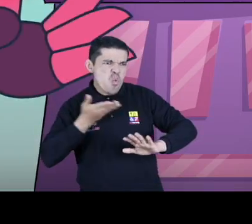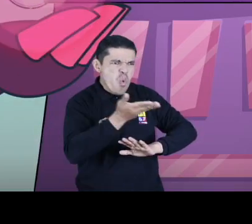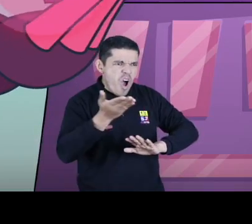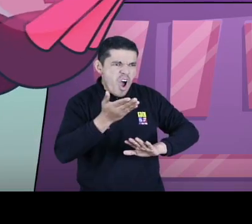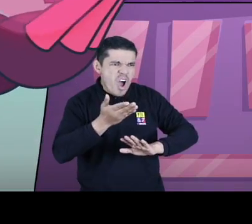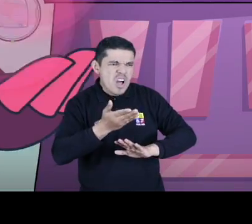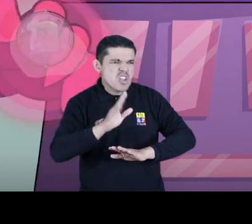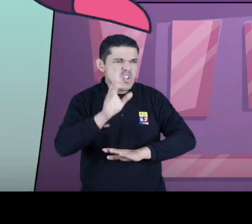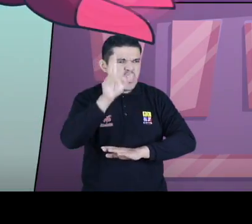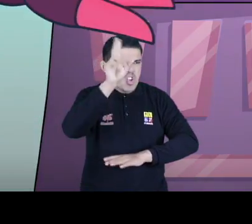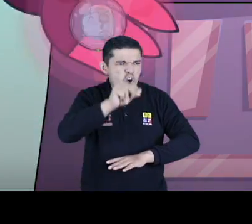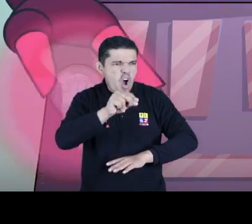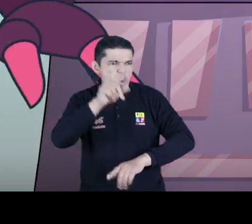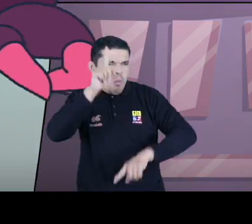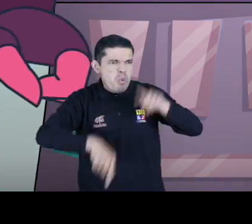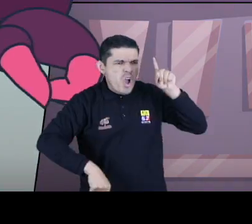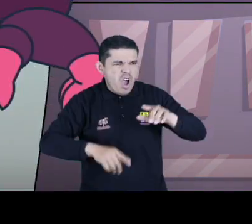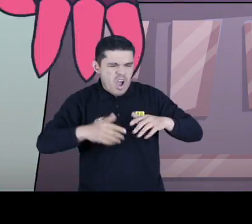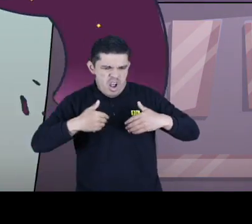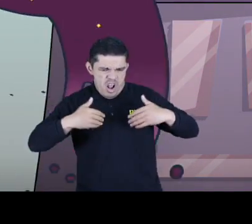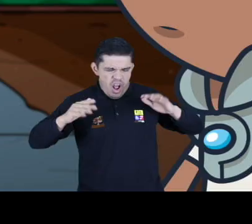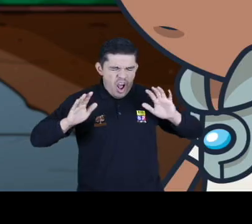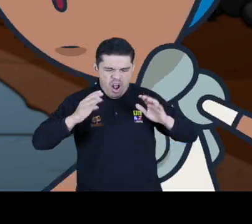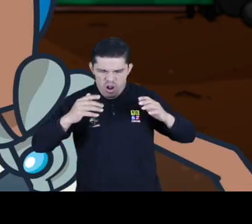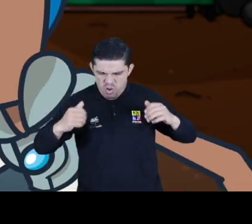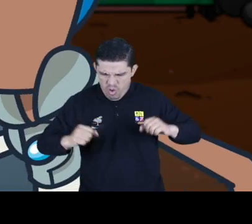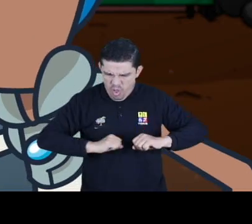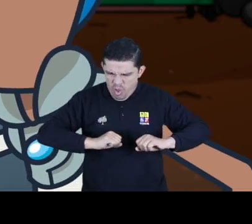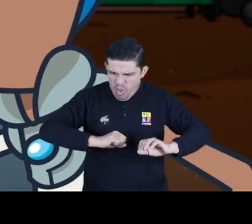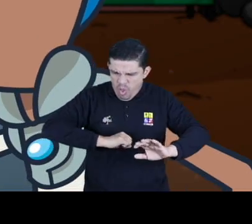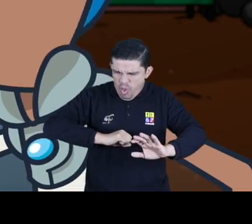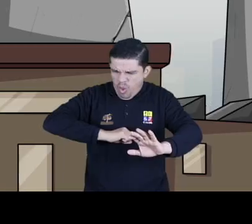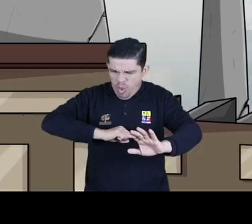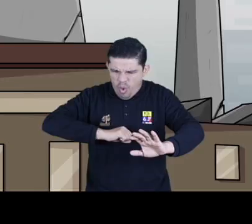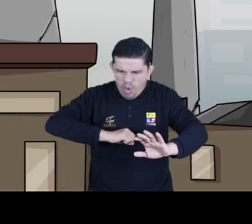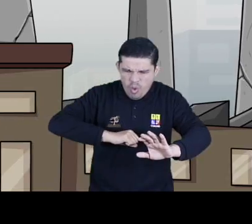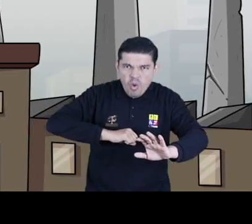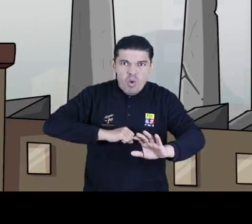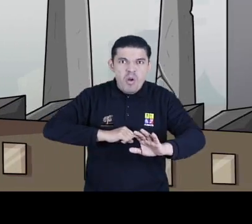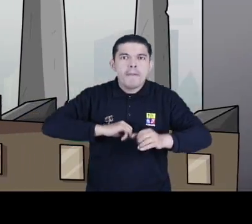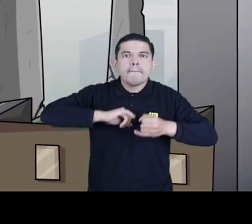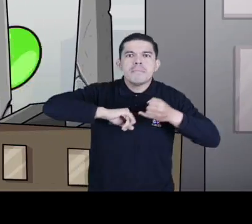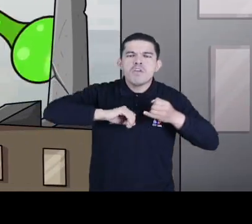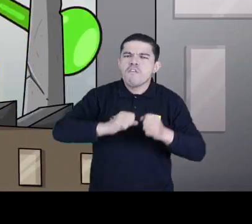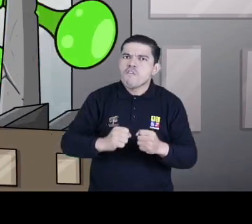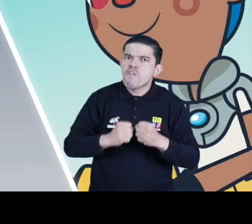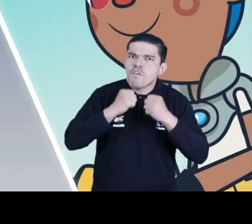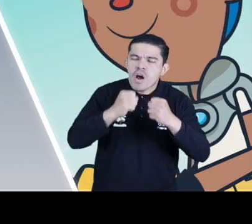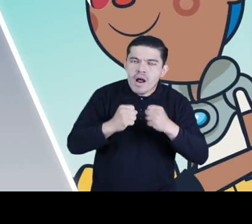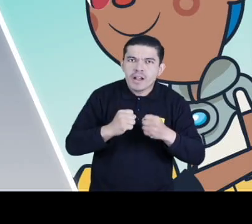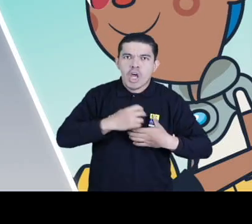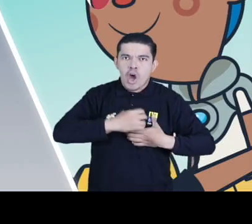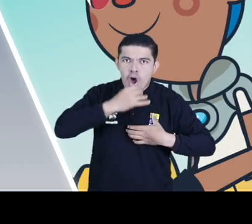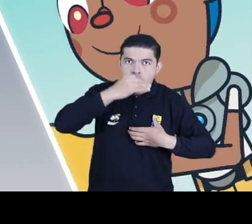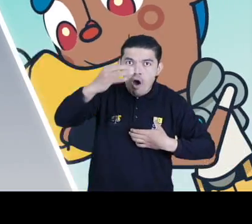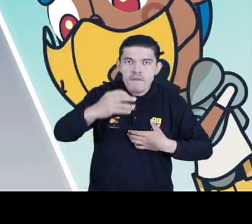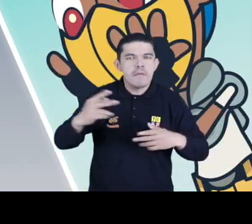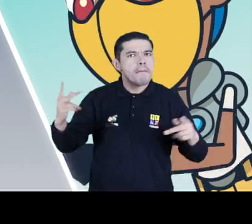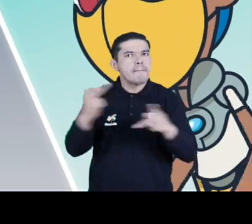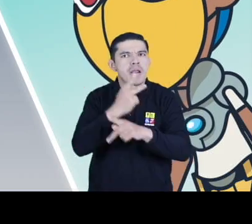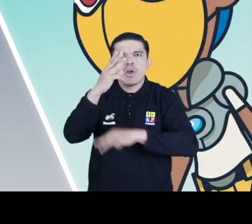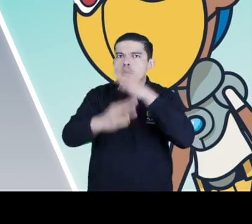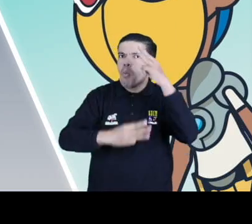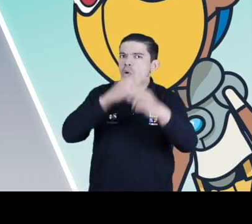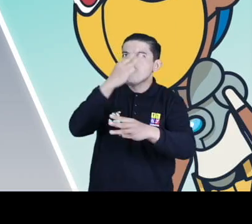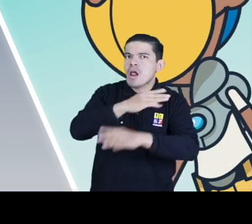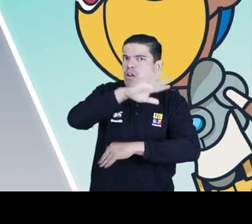¡Tontos! ¡Nadie puede Pero la llegada de un virus mucho más poderoso, el COVID-19, amenaza el futuro del mundo